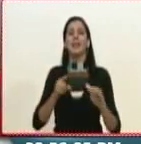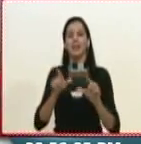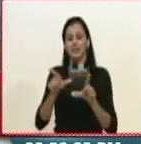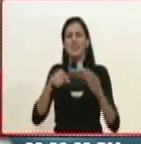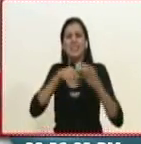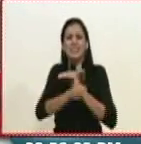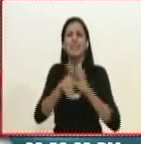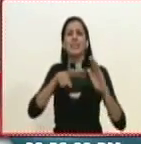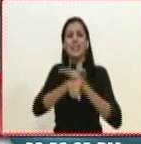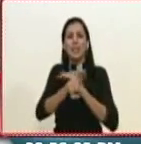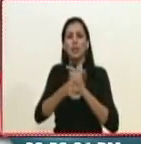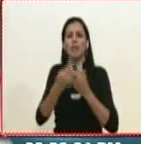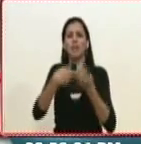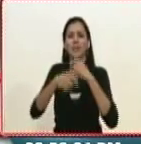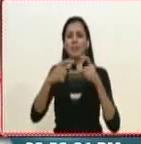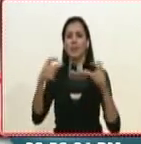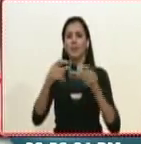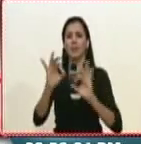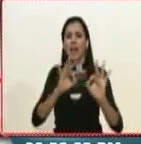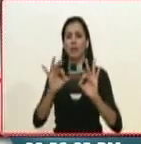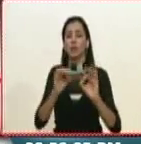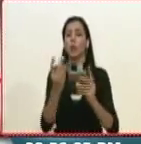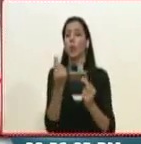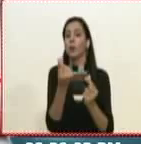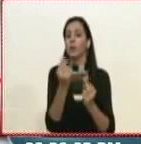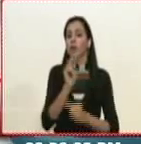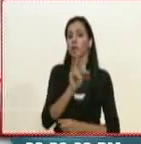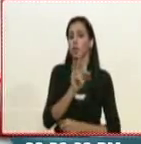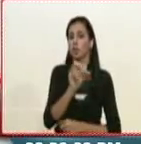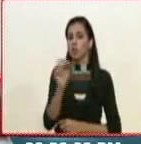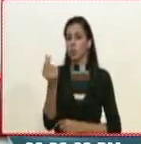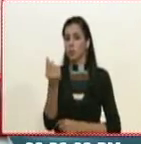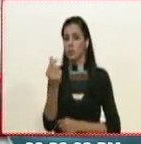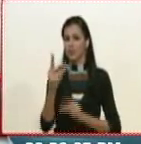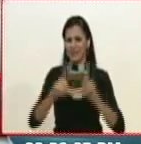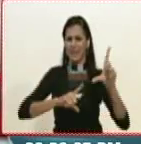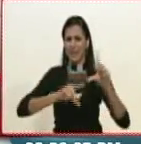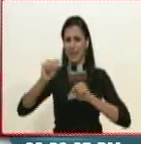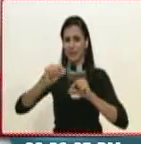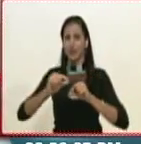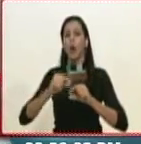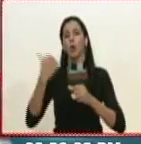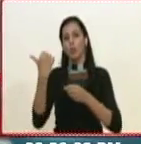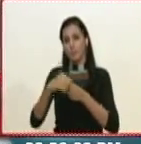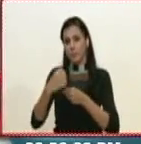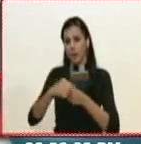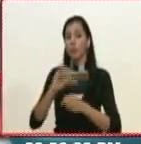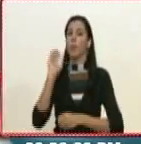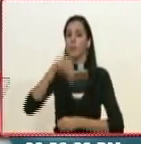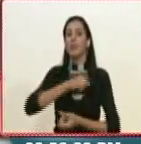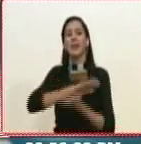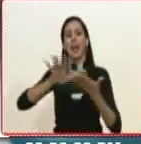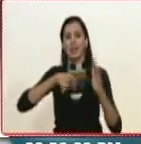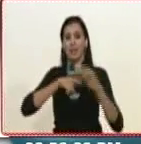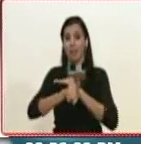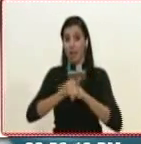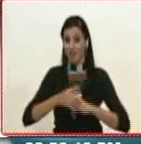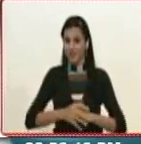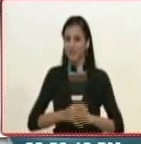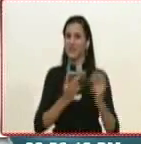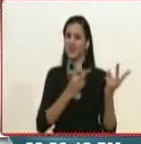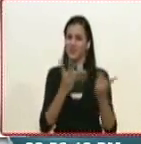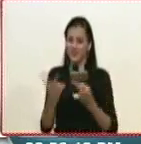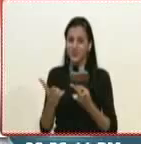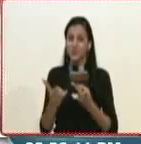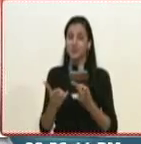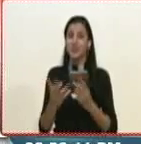Teresa Carreño. Tienen un costo de 200 bolívares. Y las demás presentaciones en Maracay y Maracaibo serán totalmente gratis. La invitación